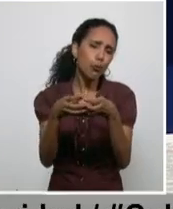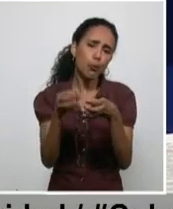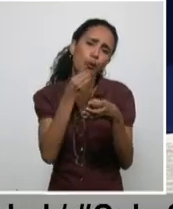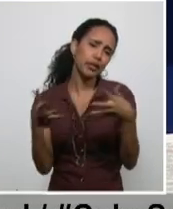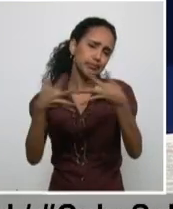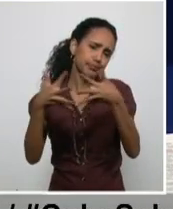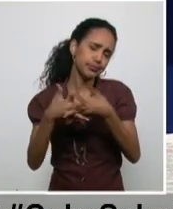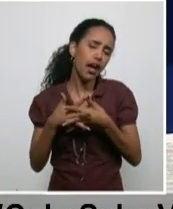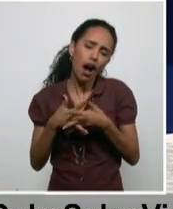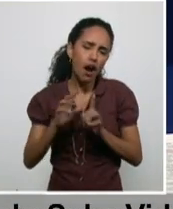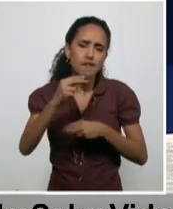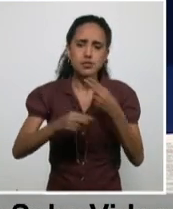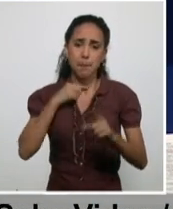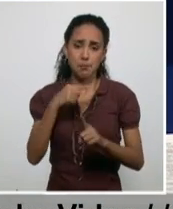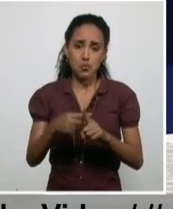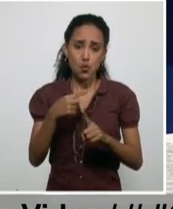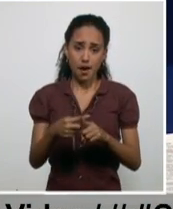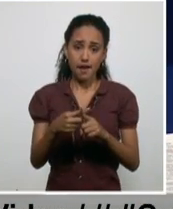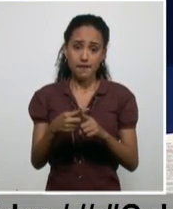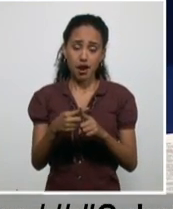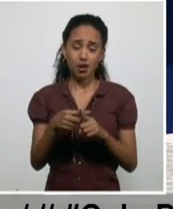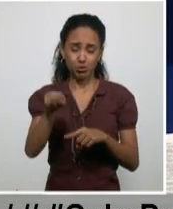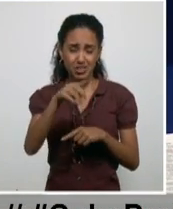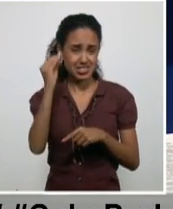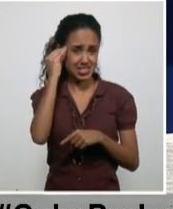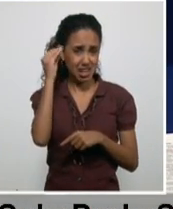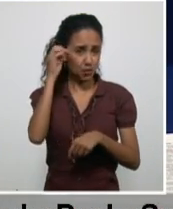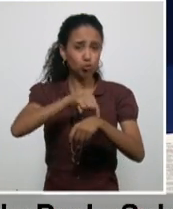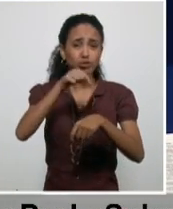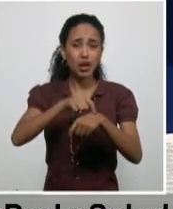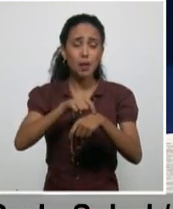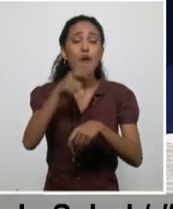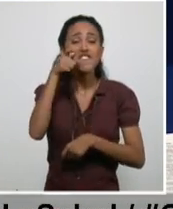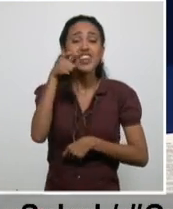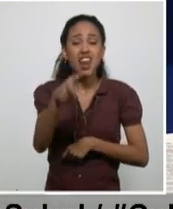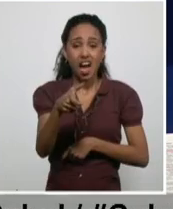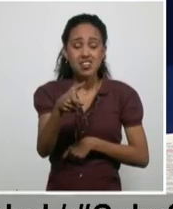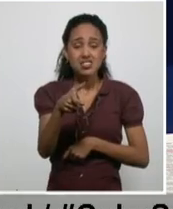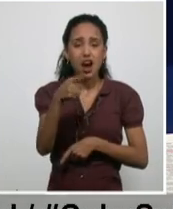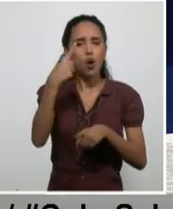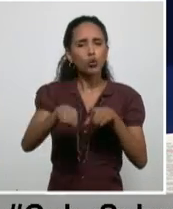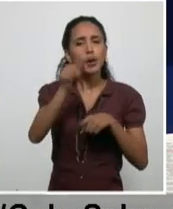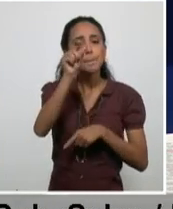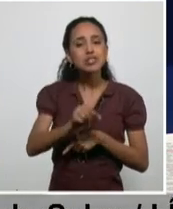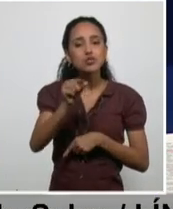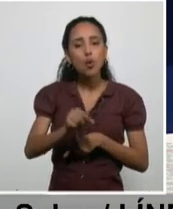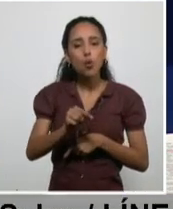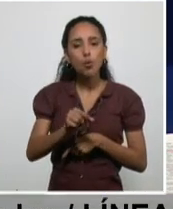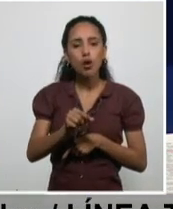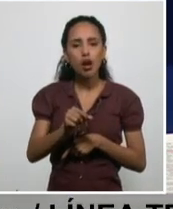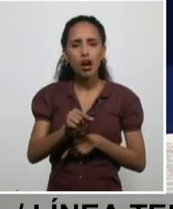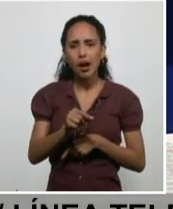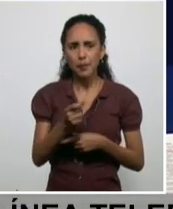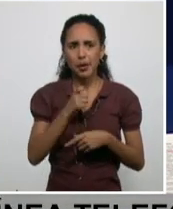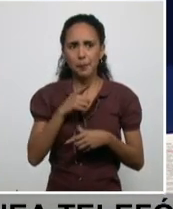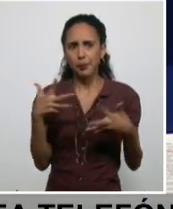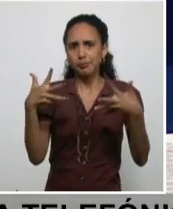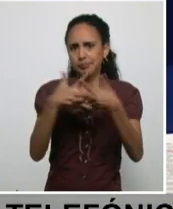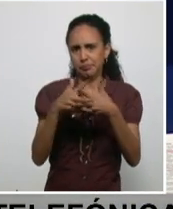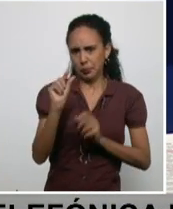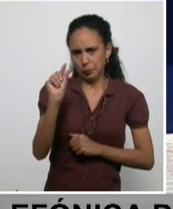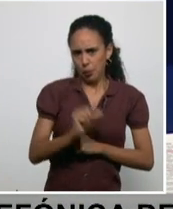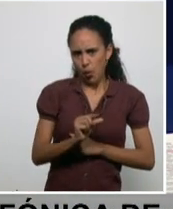decidió someterlos a vigilancia y estudios, en personas que han estado en contacto, a veces ni tan estrecho, con